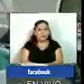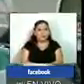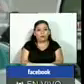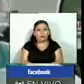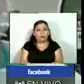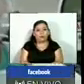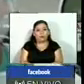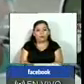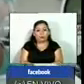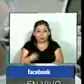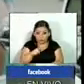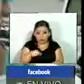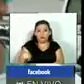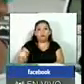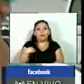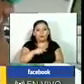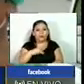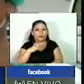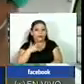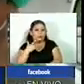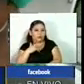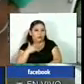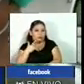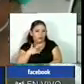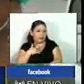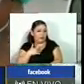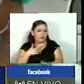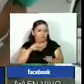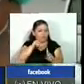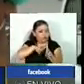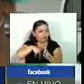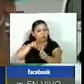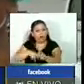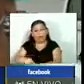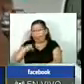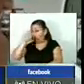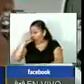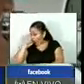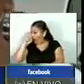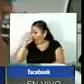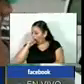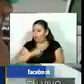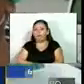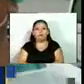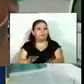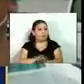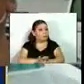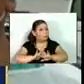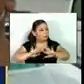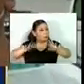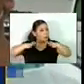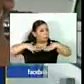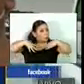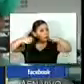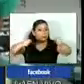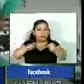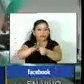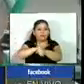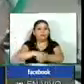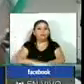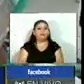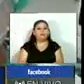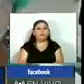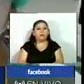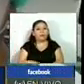Todos han presentado sintomatología con características respiratorias y han superado afortunadamente la infección.